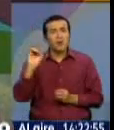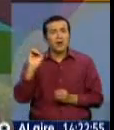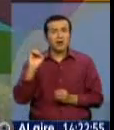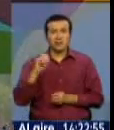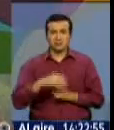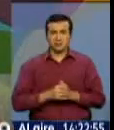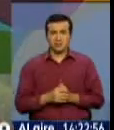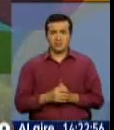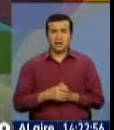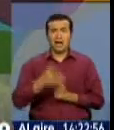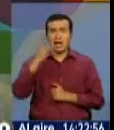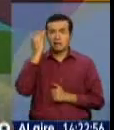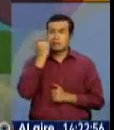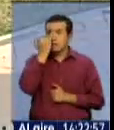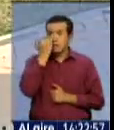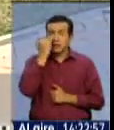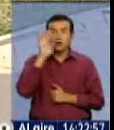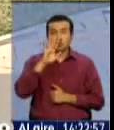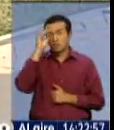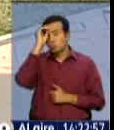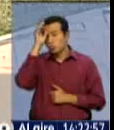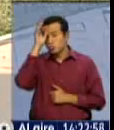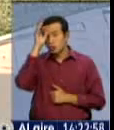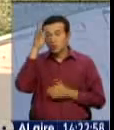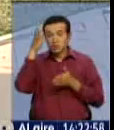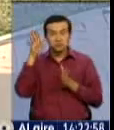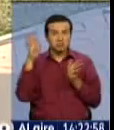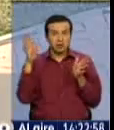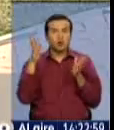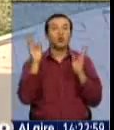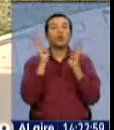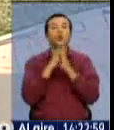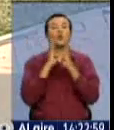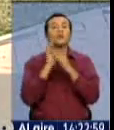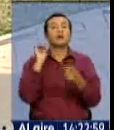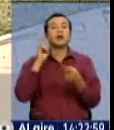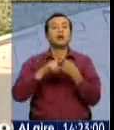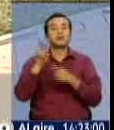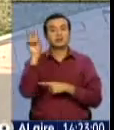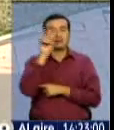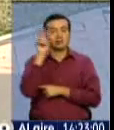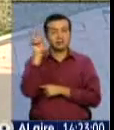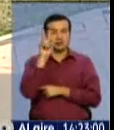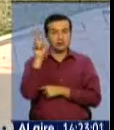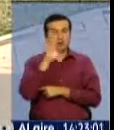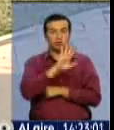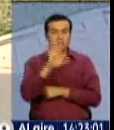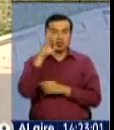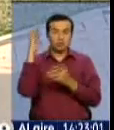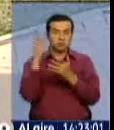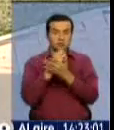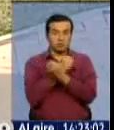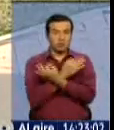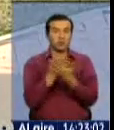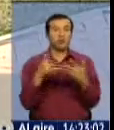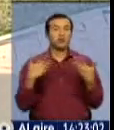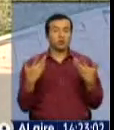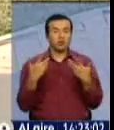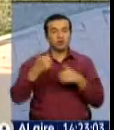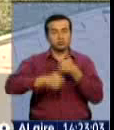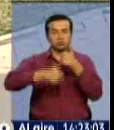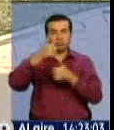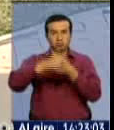la medicina tradicional y ancestral. Esta cumbre terminará este viernes. Sus conclusiones serán presentadas a